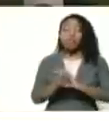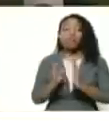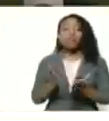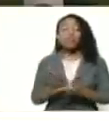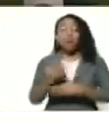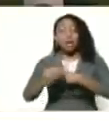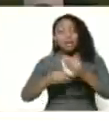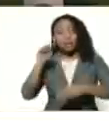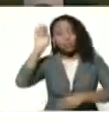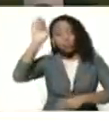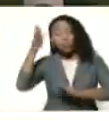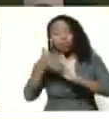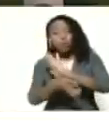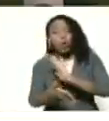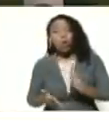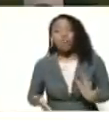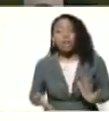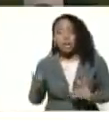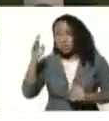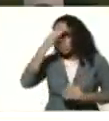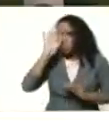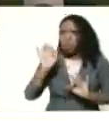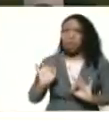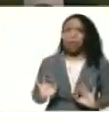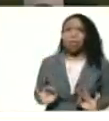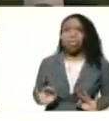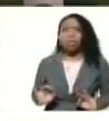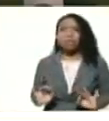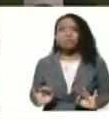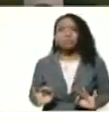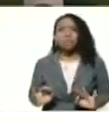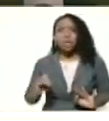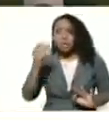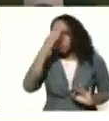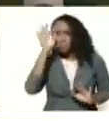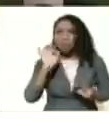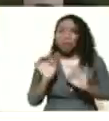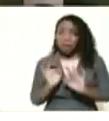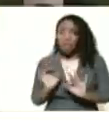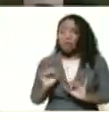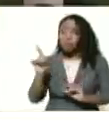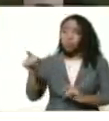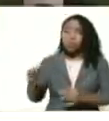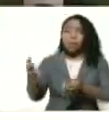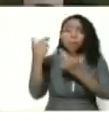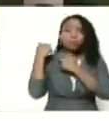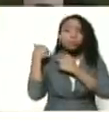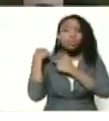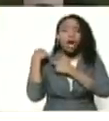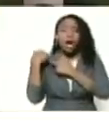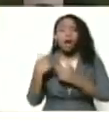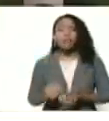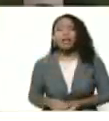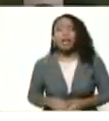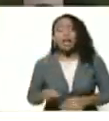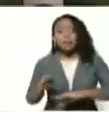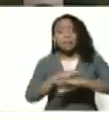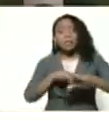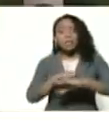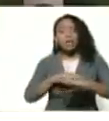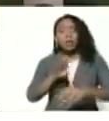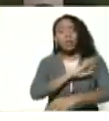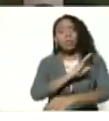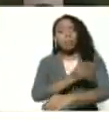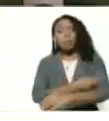hacia el futuro. Y sin lugar a dudas, Ernesto, tú eres el responsable del Ministerio del